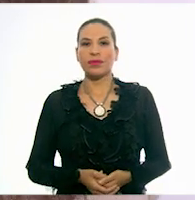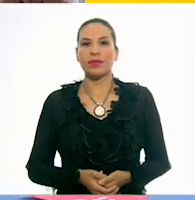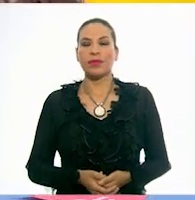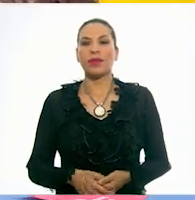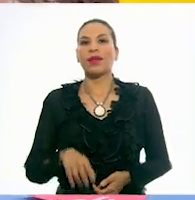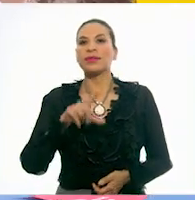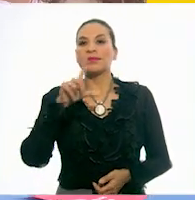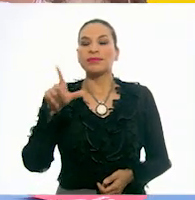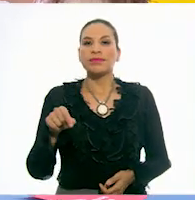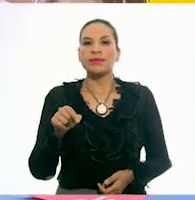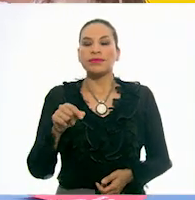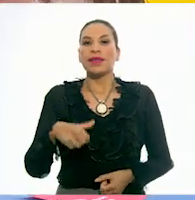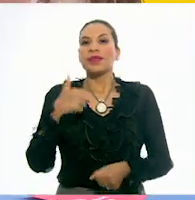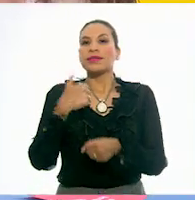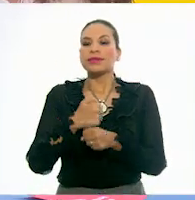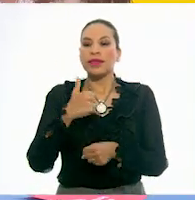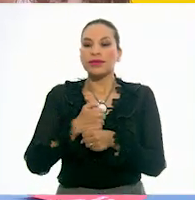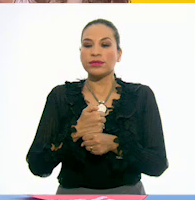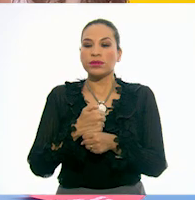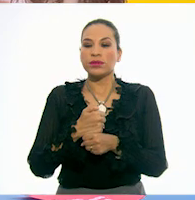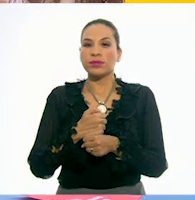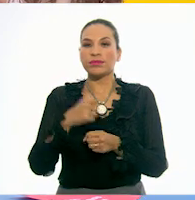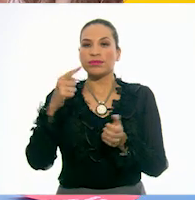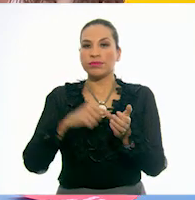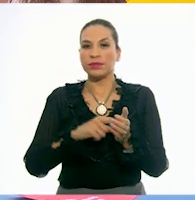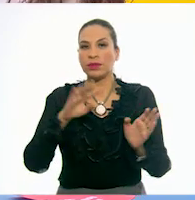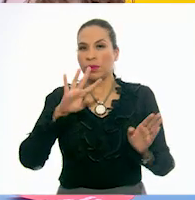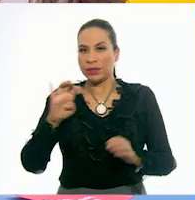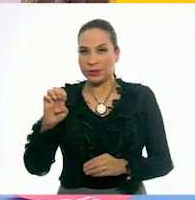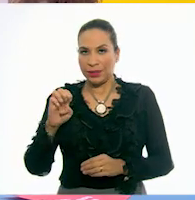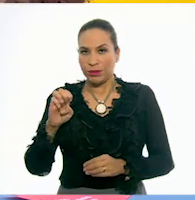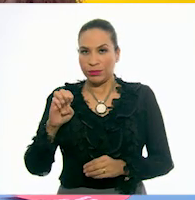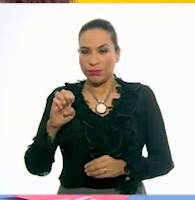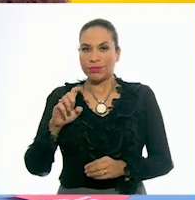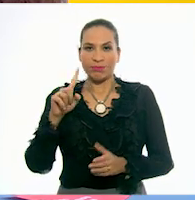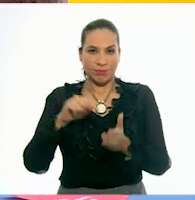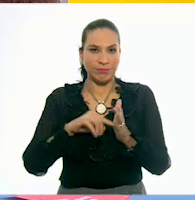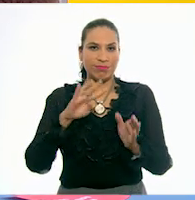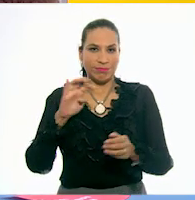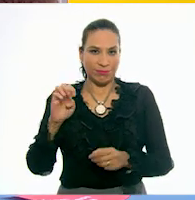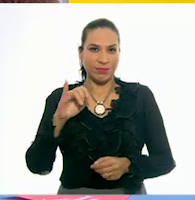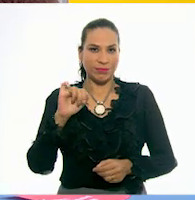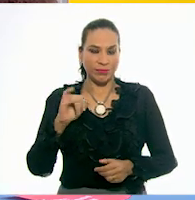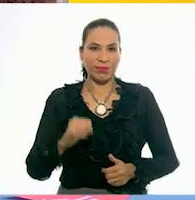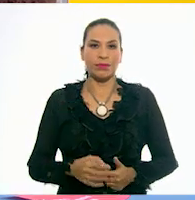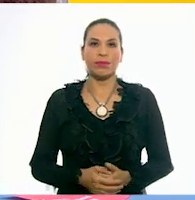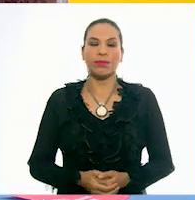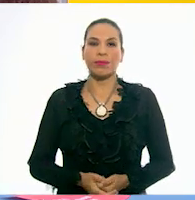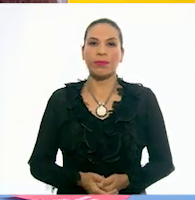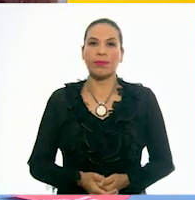Y luego el sexto fue en 1900. En 1900.